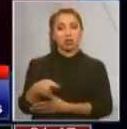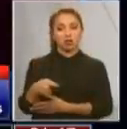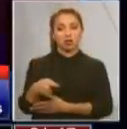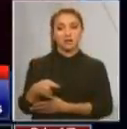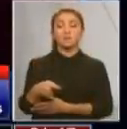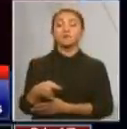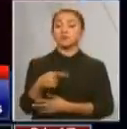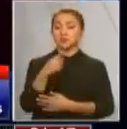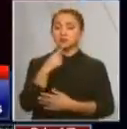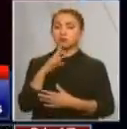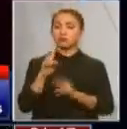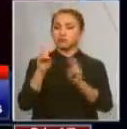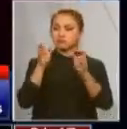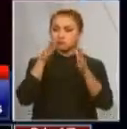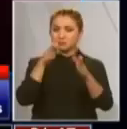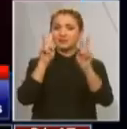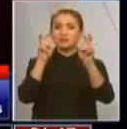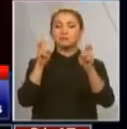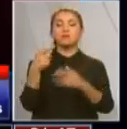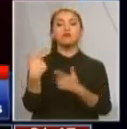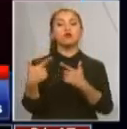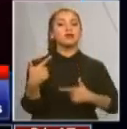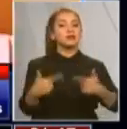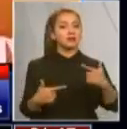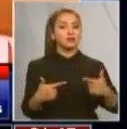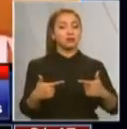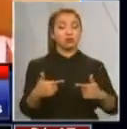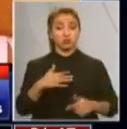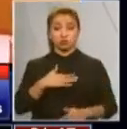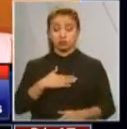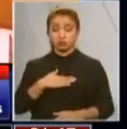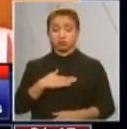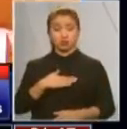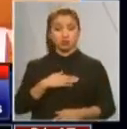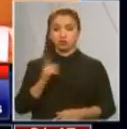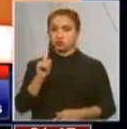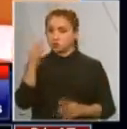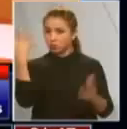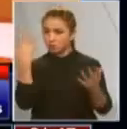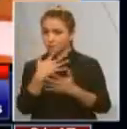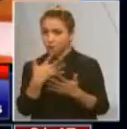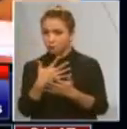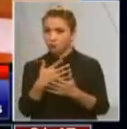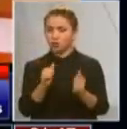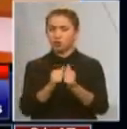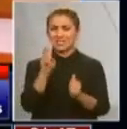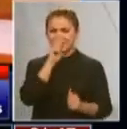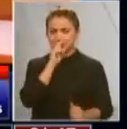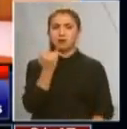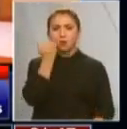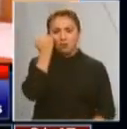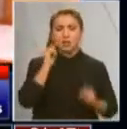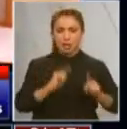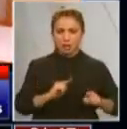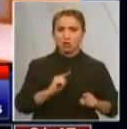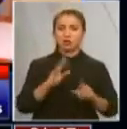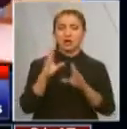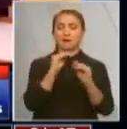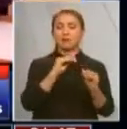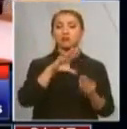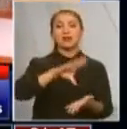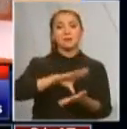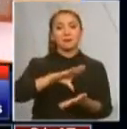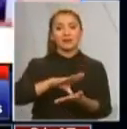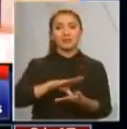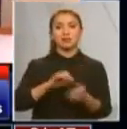tiene connotación política. Por lo tanto, a mí que no se me confunda con la sinvergüenzura que hoy día estamos viendo en el país